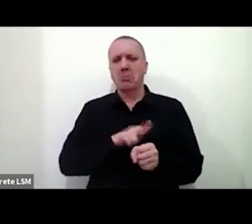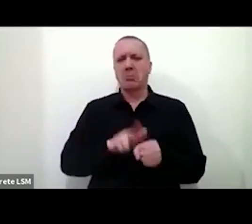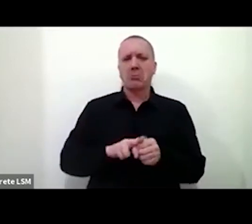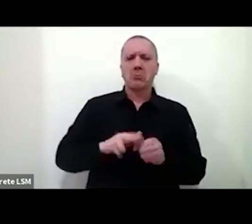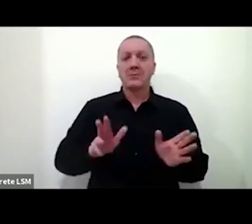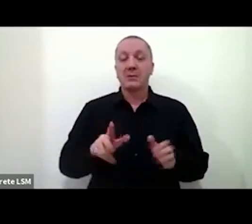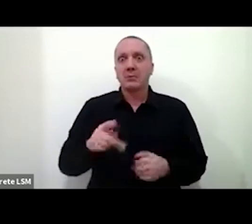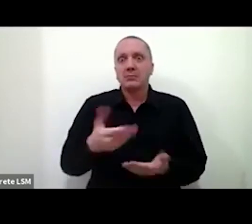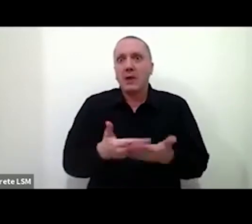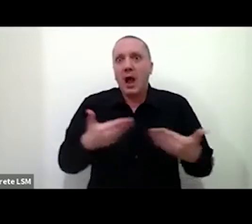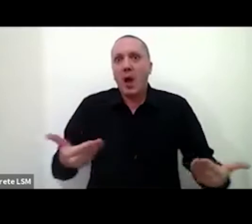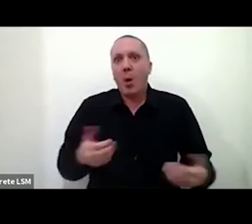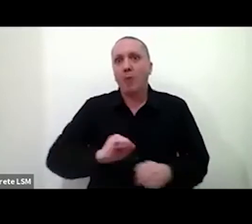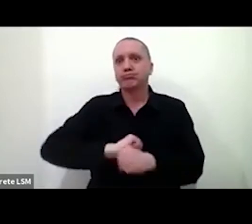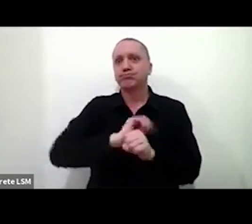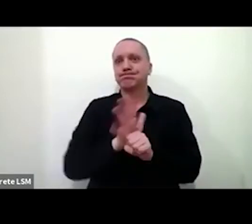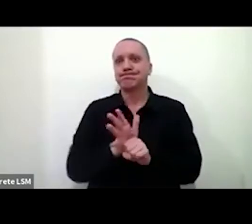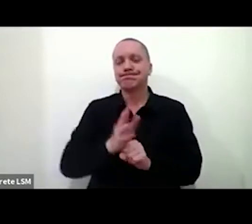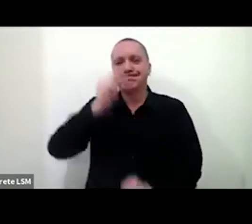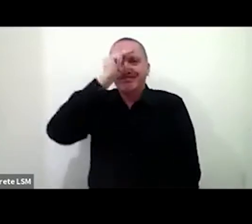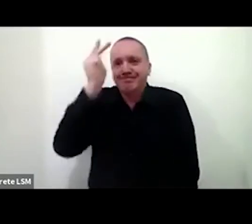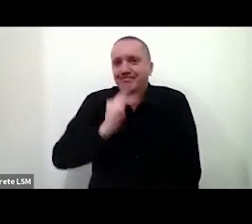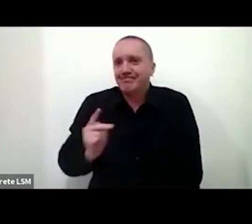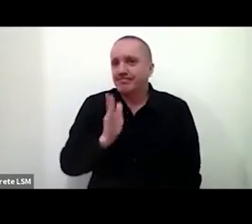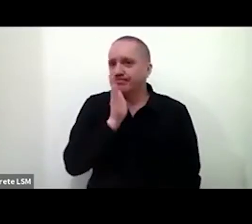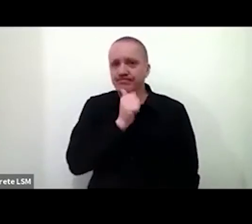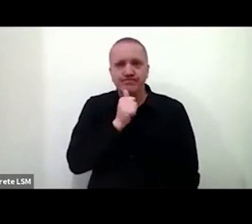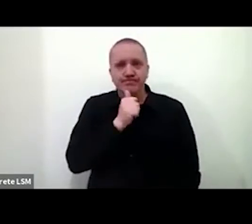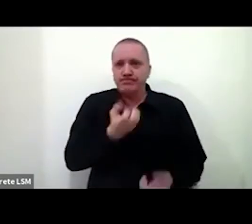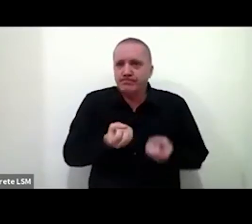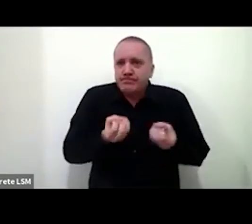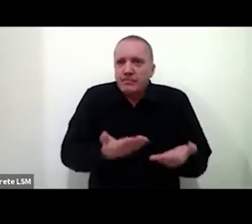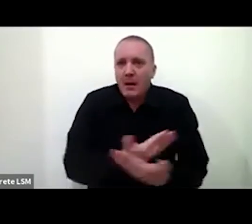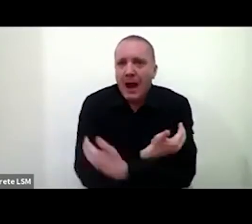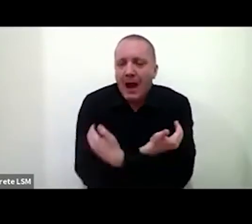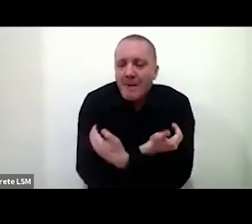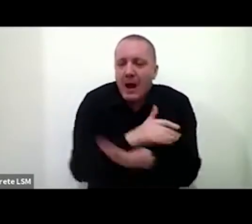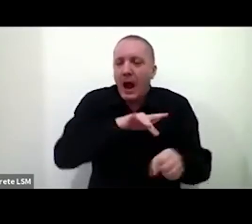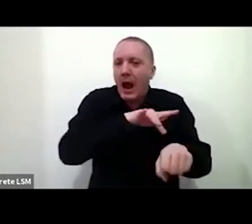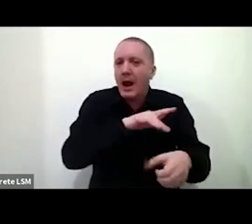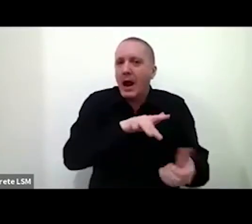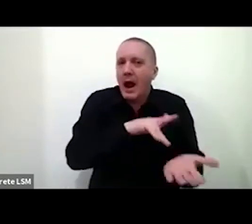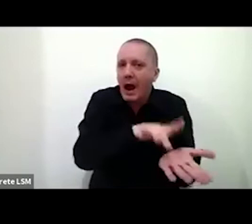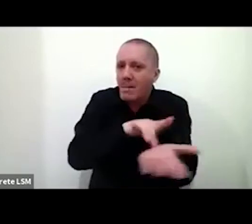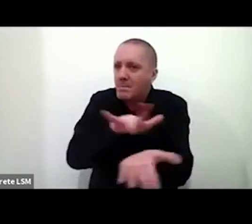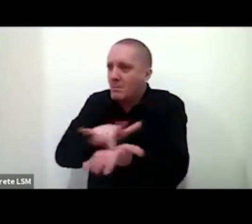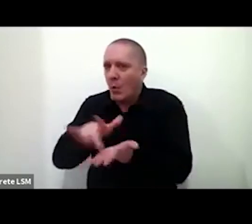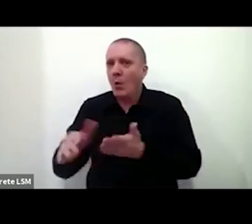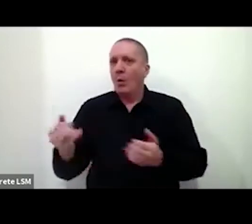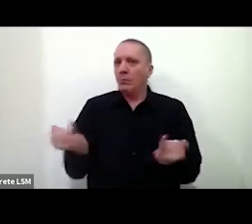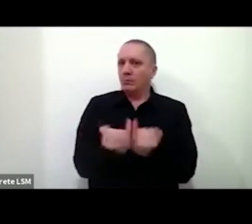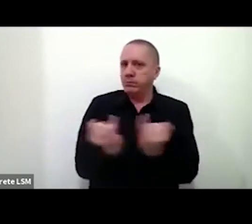nueva imposibilidad de garantizar ese abrazo, esa justicia social y la igualdad que esa ley propone.